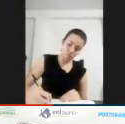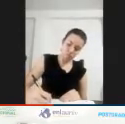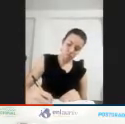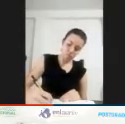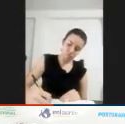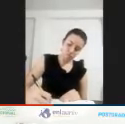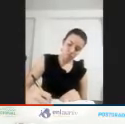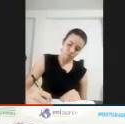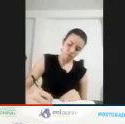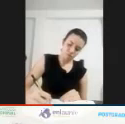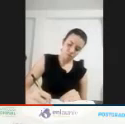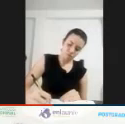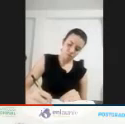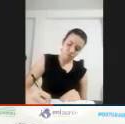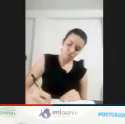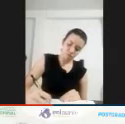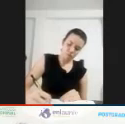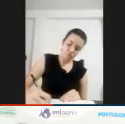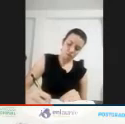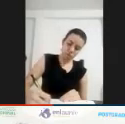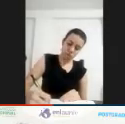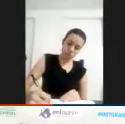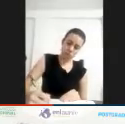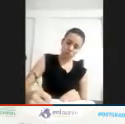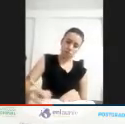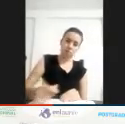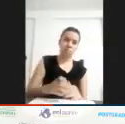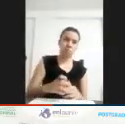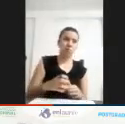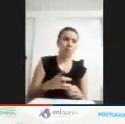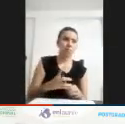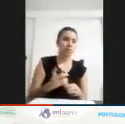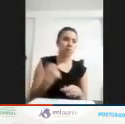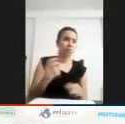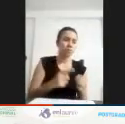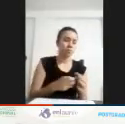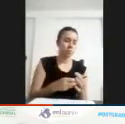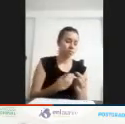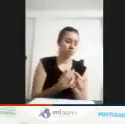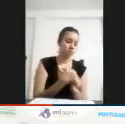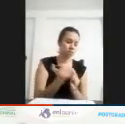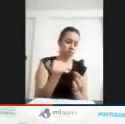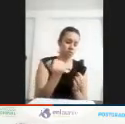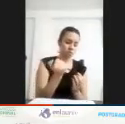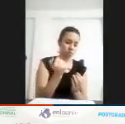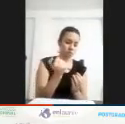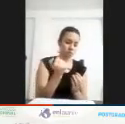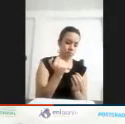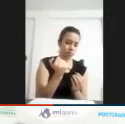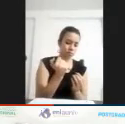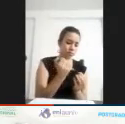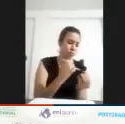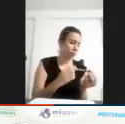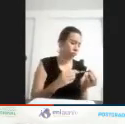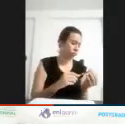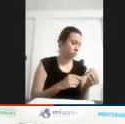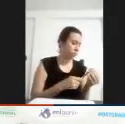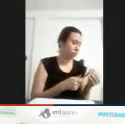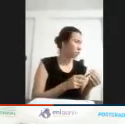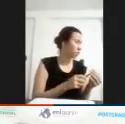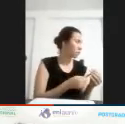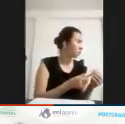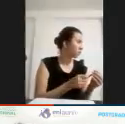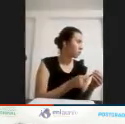estudio del derecho. Sin embargo, yo quisiera escuchar una opinión de ustedes respecto a lo que son normas de orden público. Si alguien, por